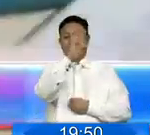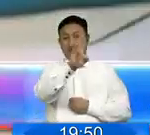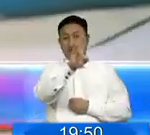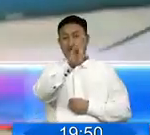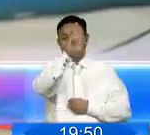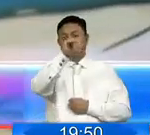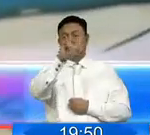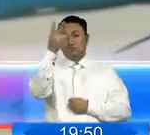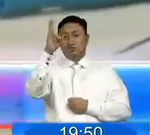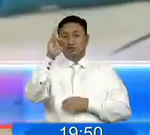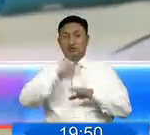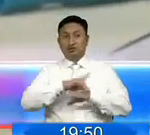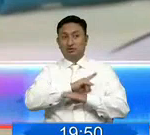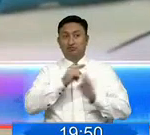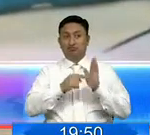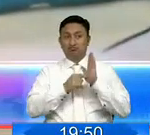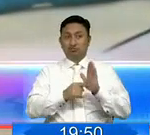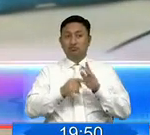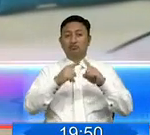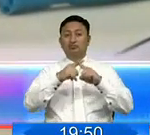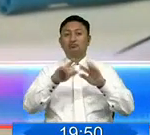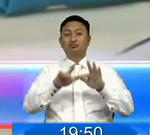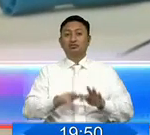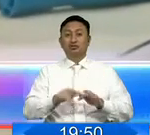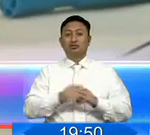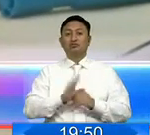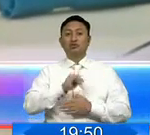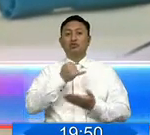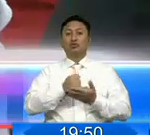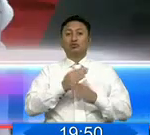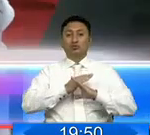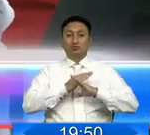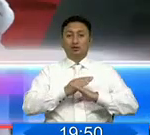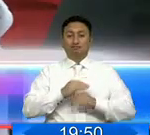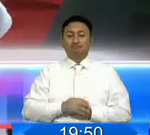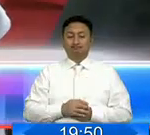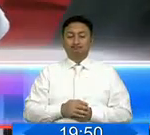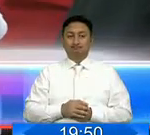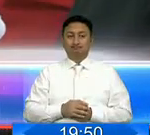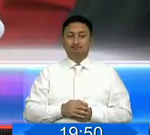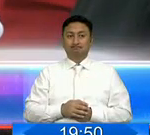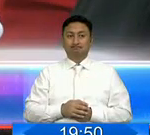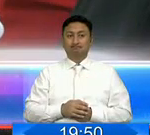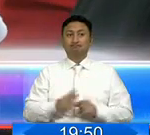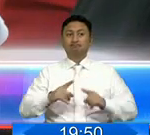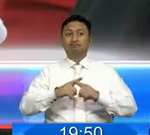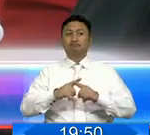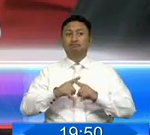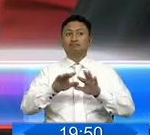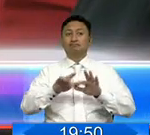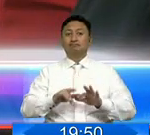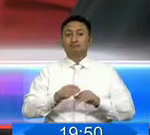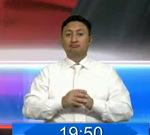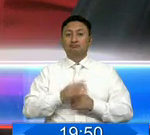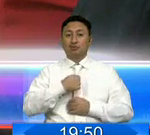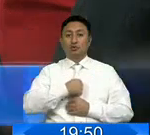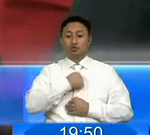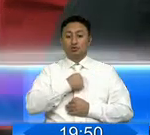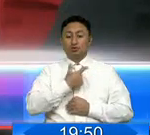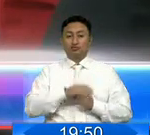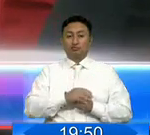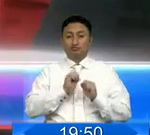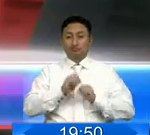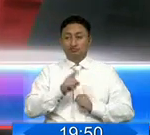a raíz de una revelación hecha por el exsecretario de la Junta de Defensa. Del exsecretario ejecutivo de la Honorable Junta de Defensa,